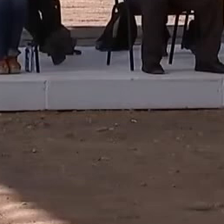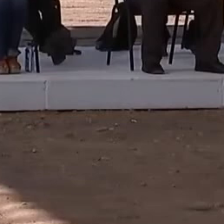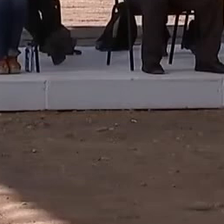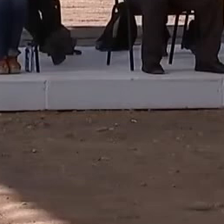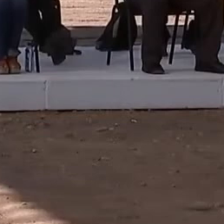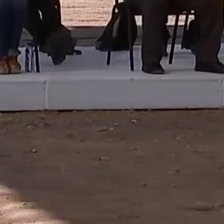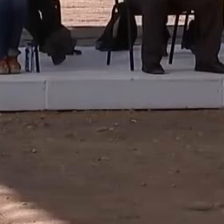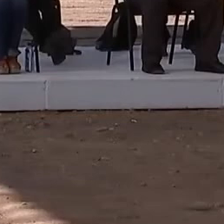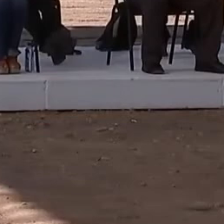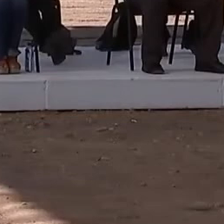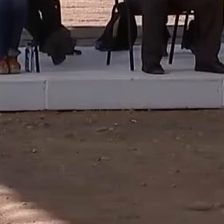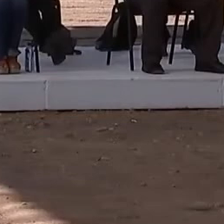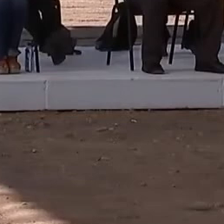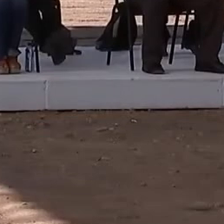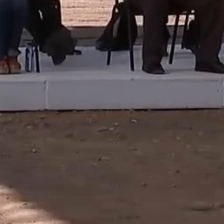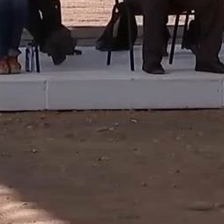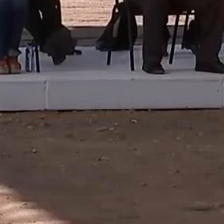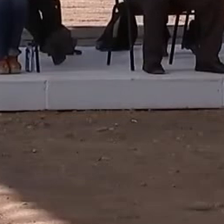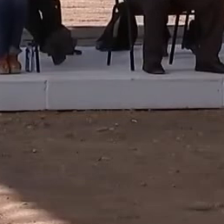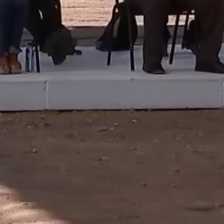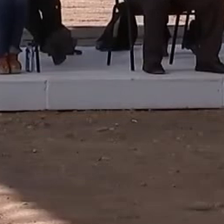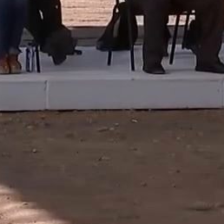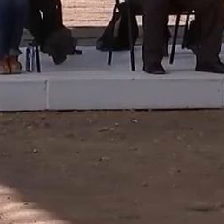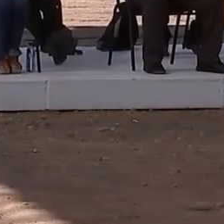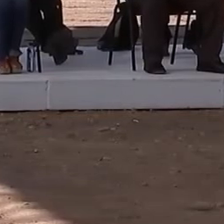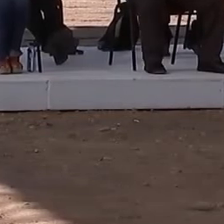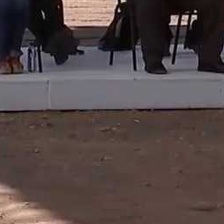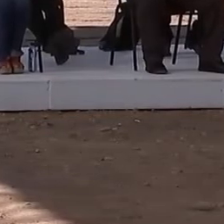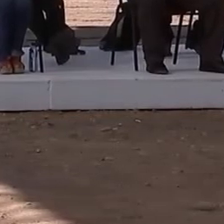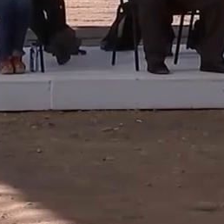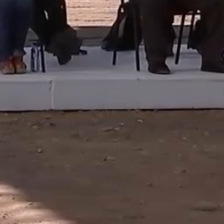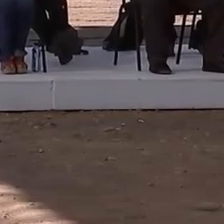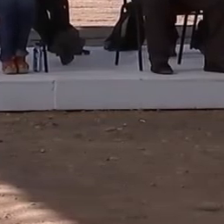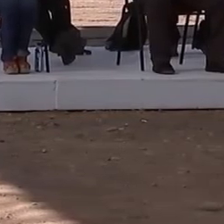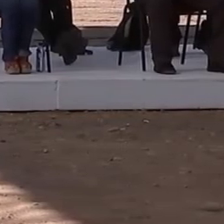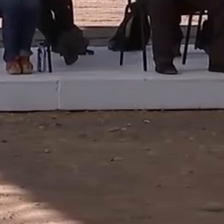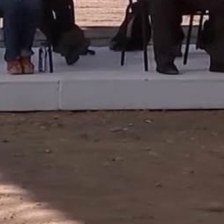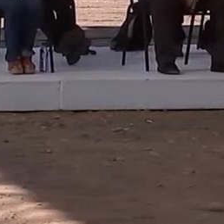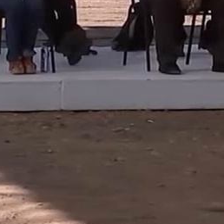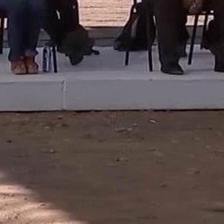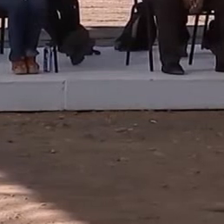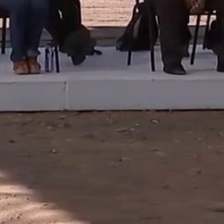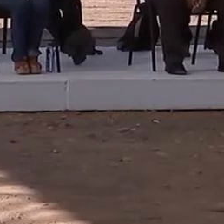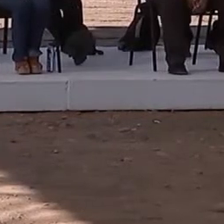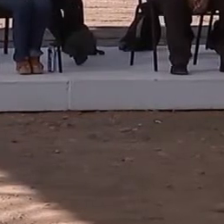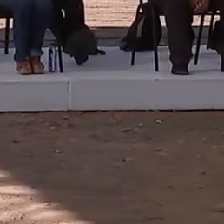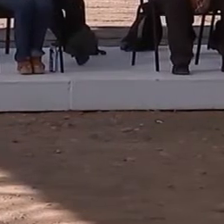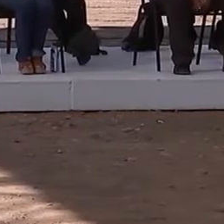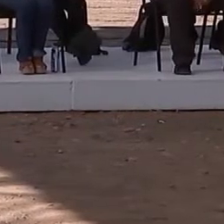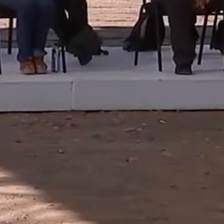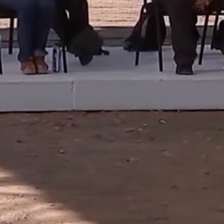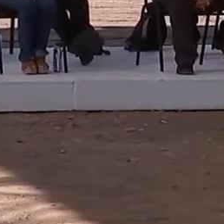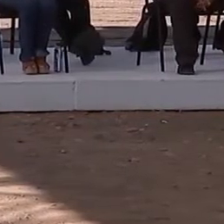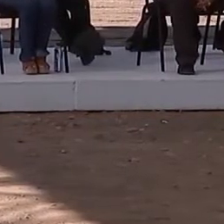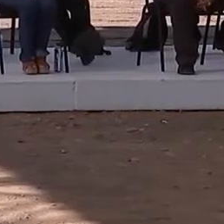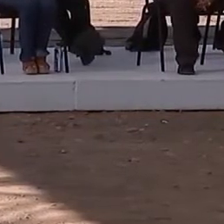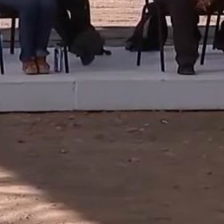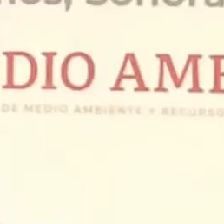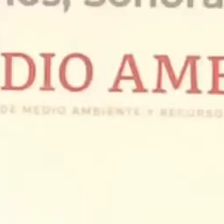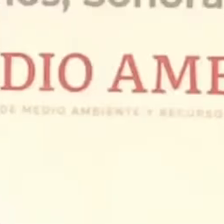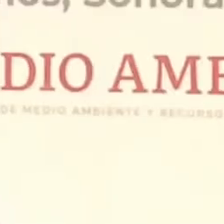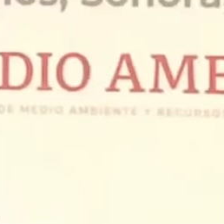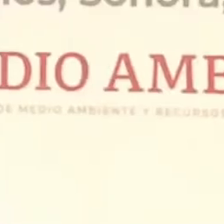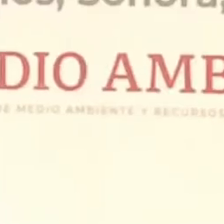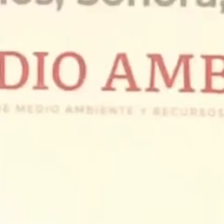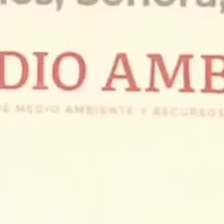el señor juanito rodríguez vocero de la nación madura wey pues muy buenas tardes